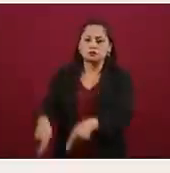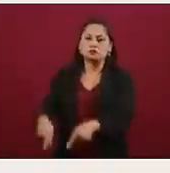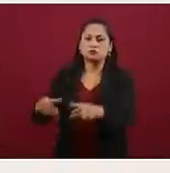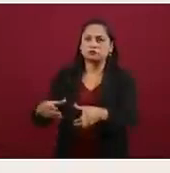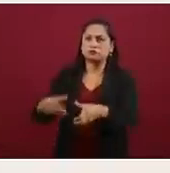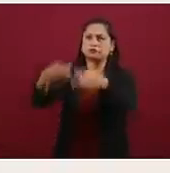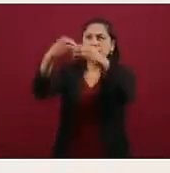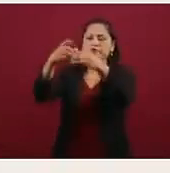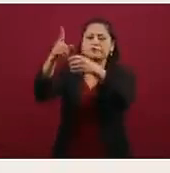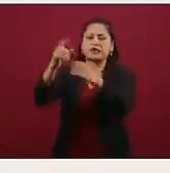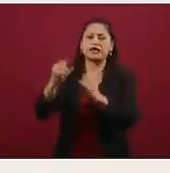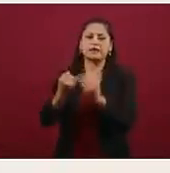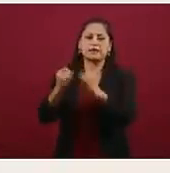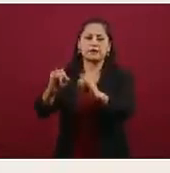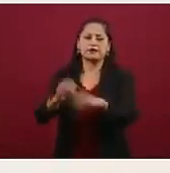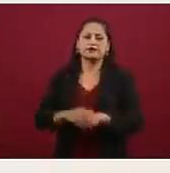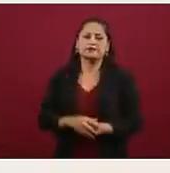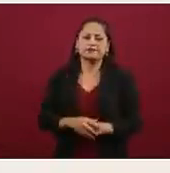Independencia.